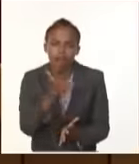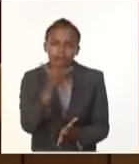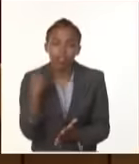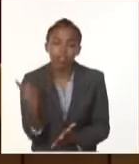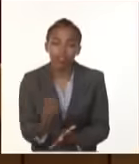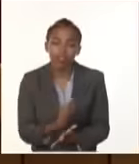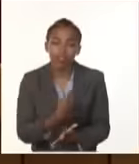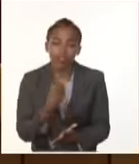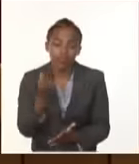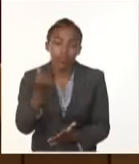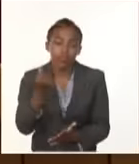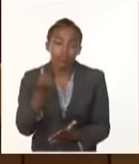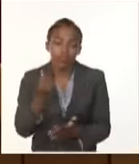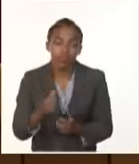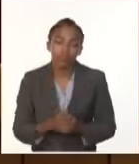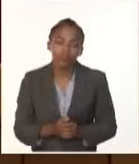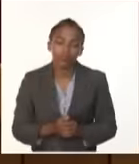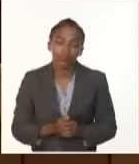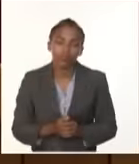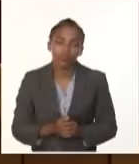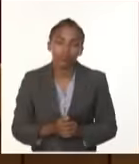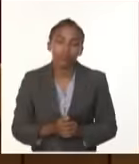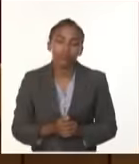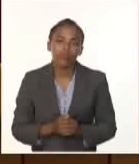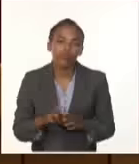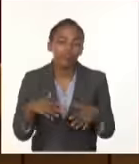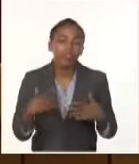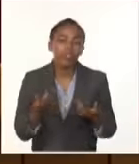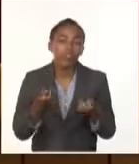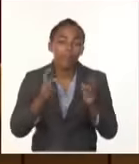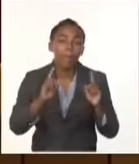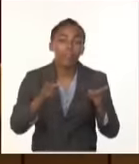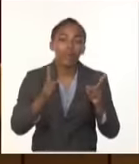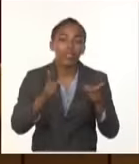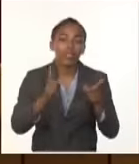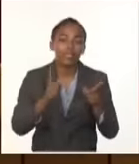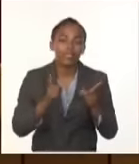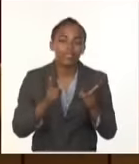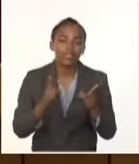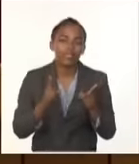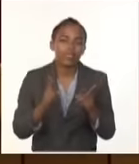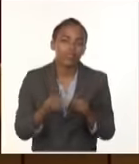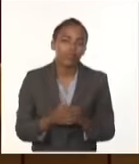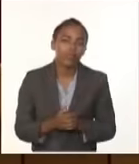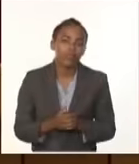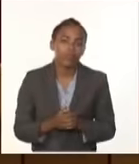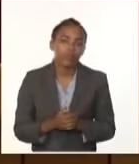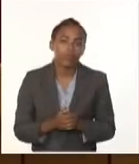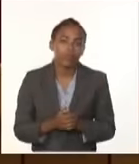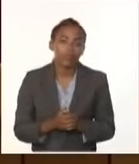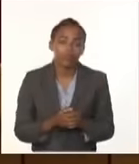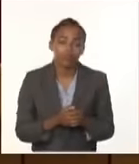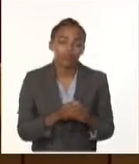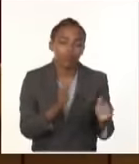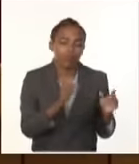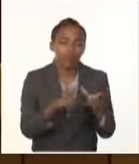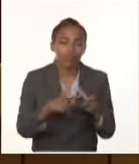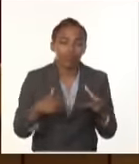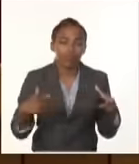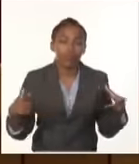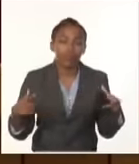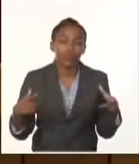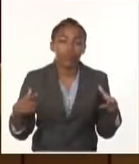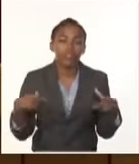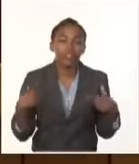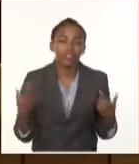hambre y necesidades al pueblo, bajo el peso de la política criminal que fue delineada a grandes rasgos en el famoso